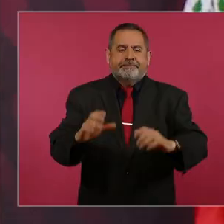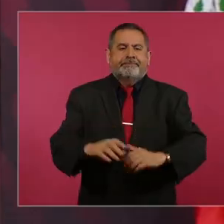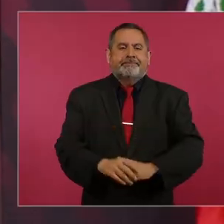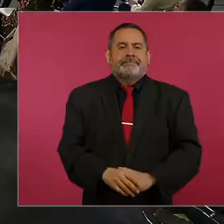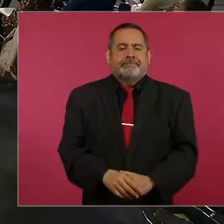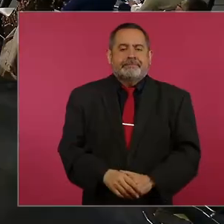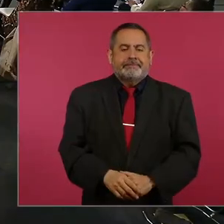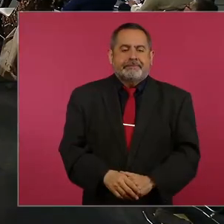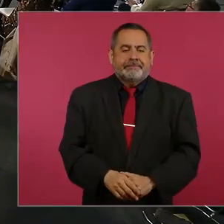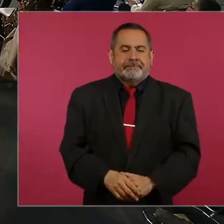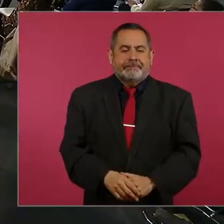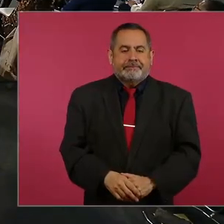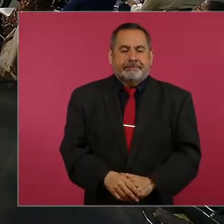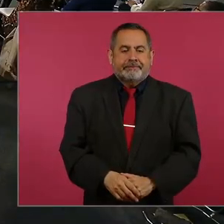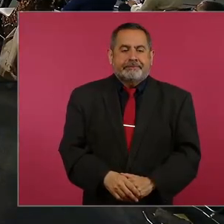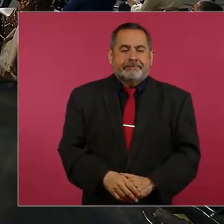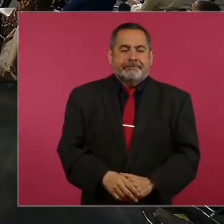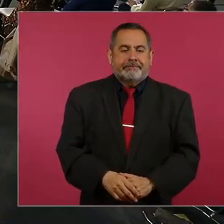O sea,